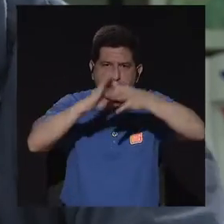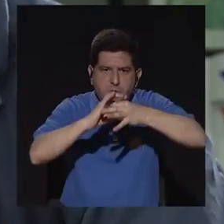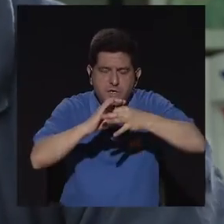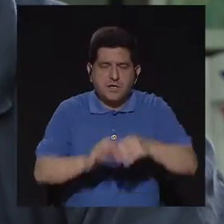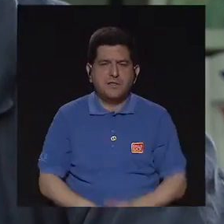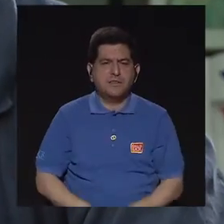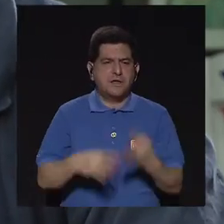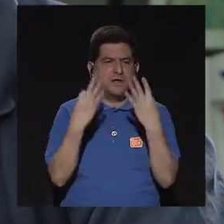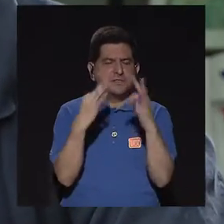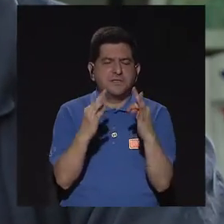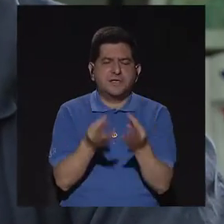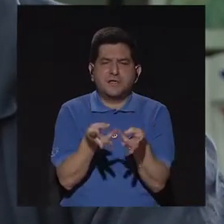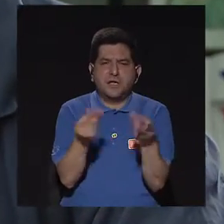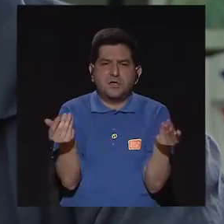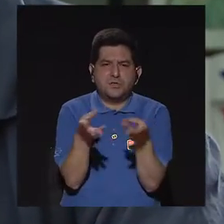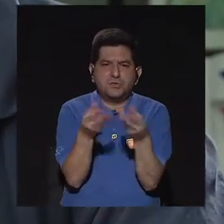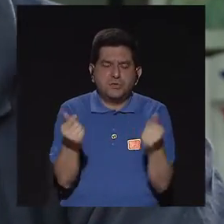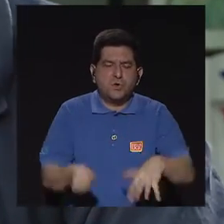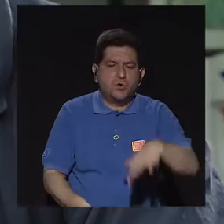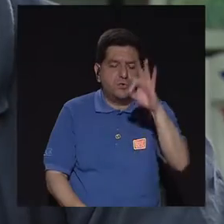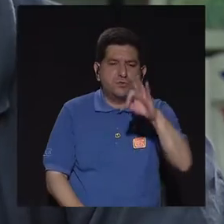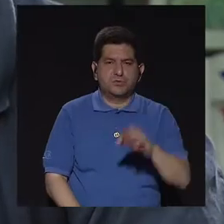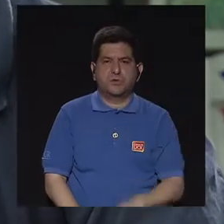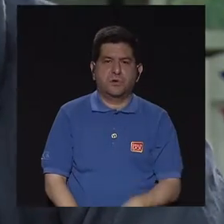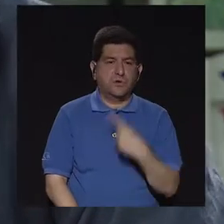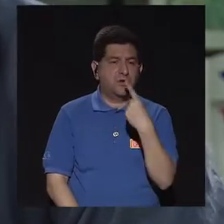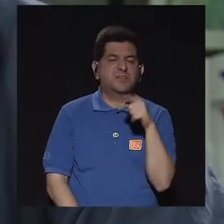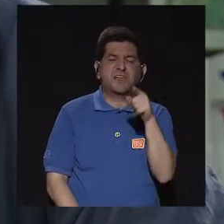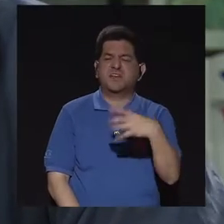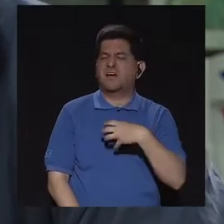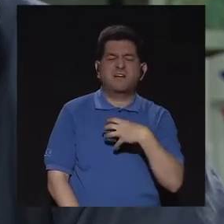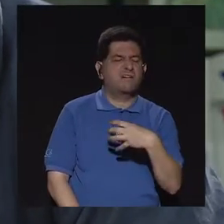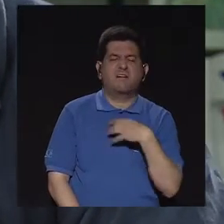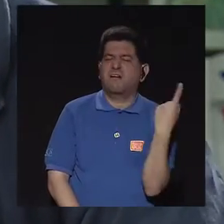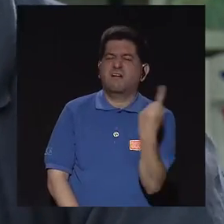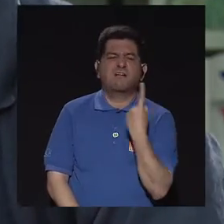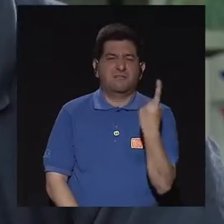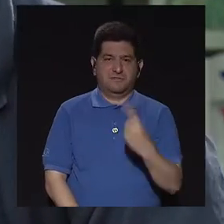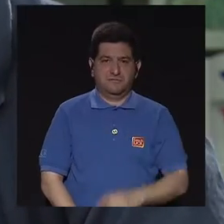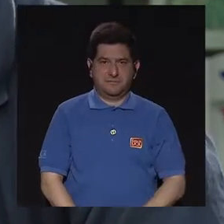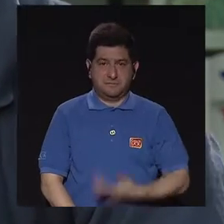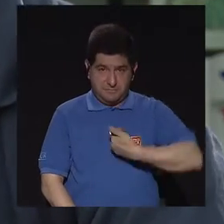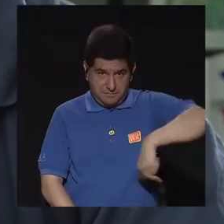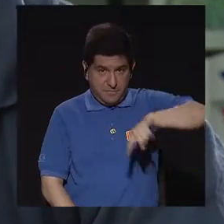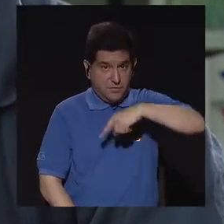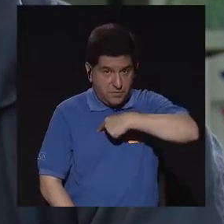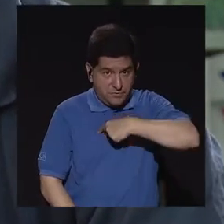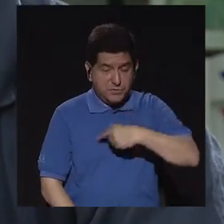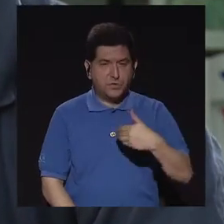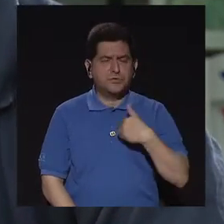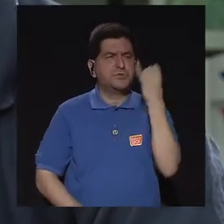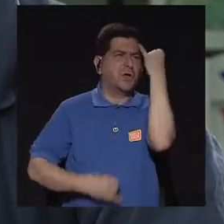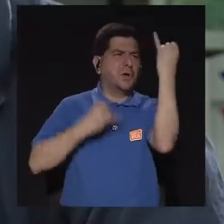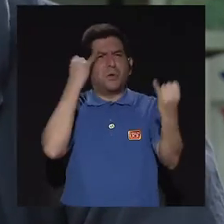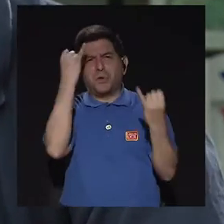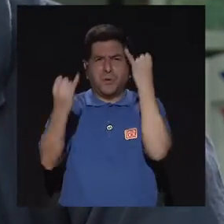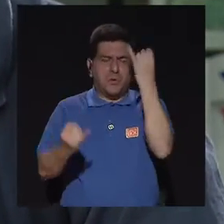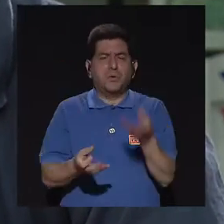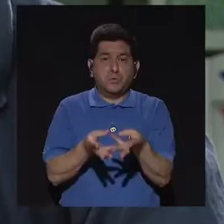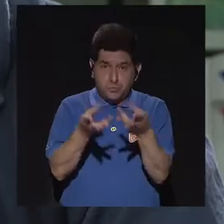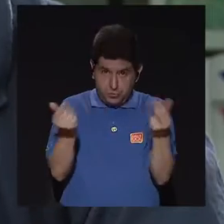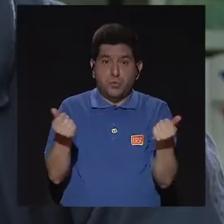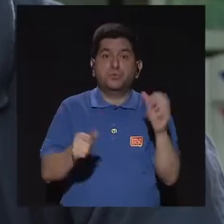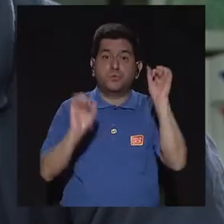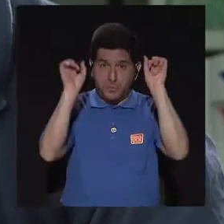para buscar como soluciones, ¿verdad? Ofrecer soluciones, sino que digan, ah, sí, es que esta gente se queja mucho. O sea, yo creo que nosotros tenemos muchas ideas y tenemos